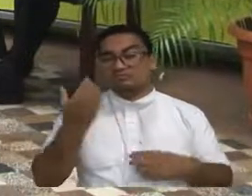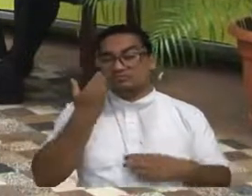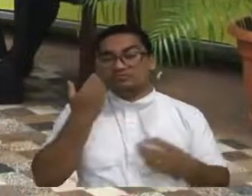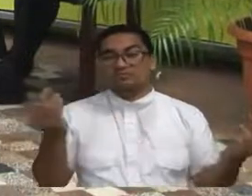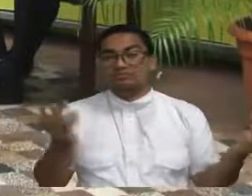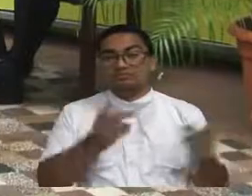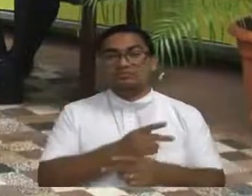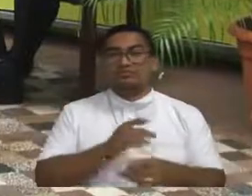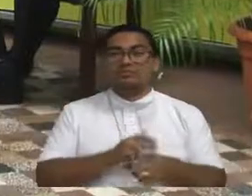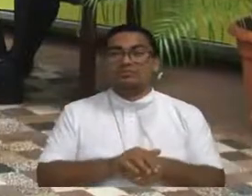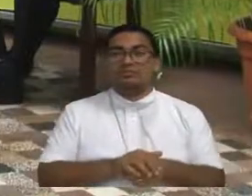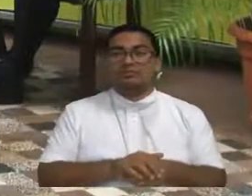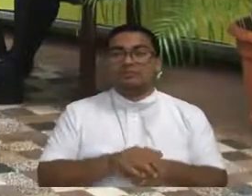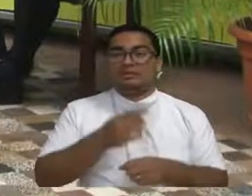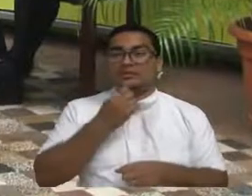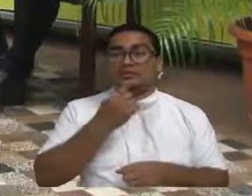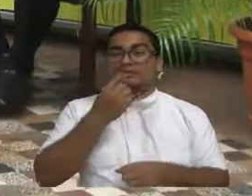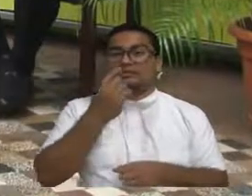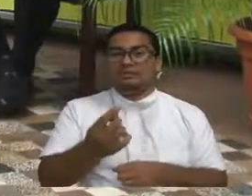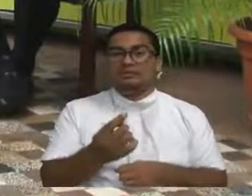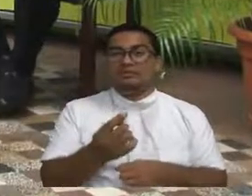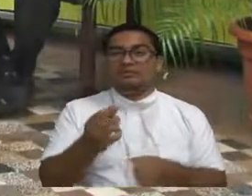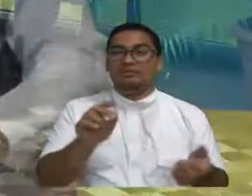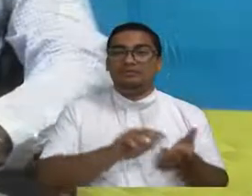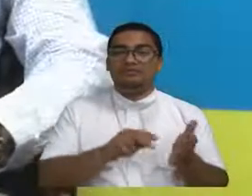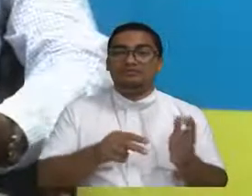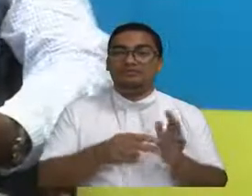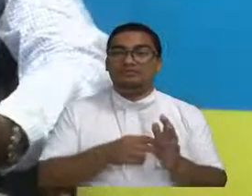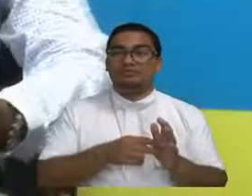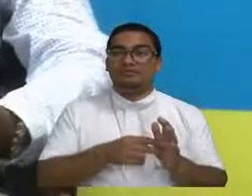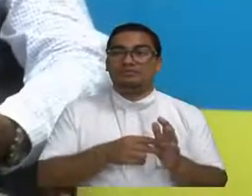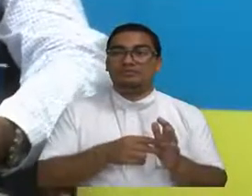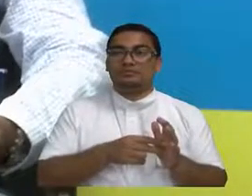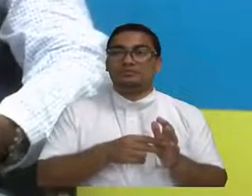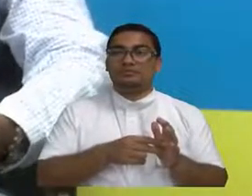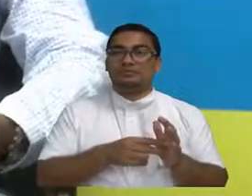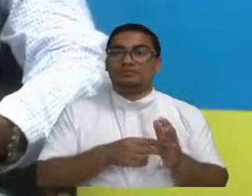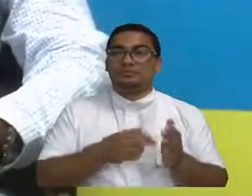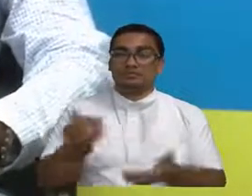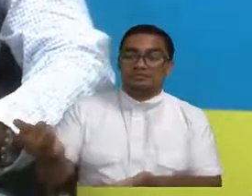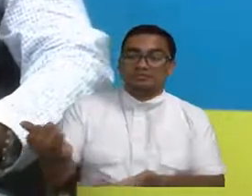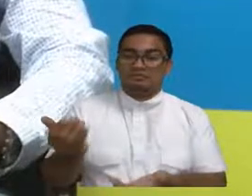de las consecuencias que puede traer la depresión postparto en los niños, en los bebés.